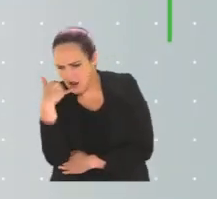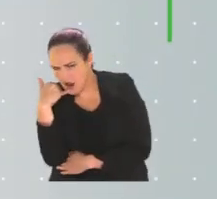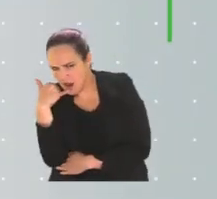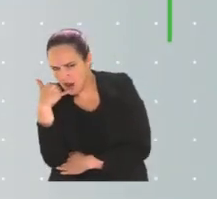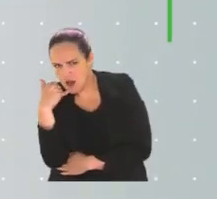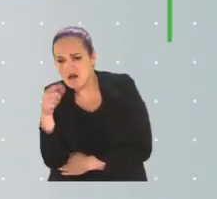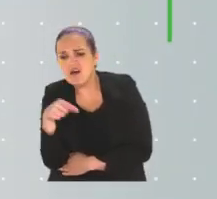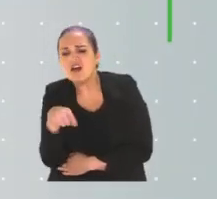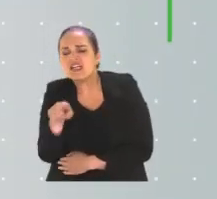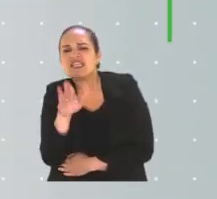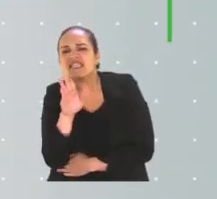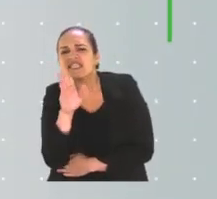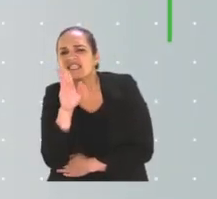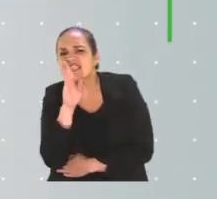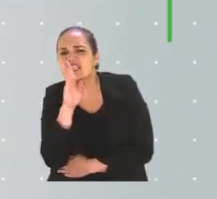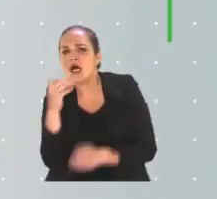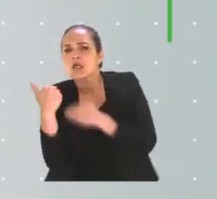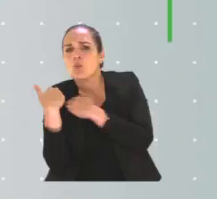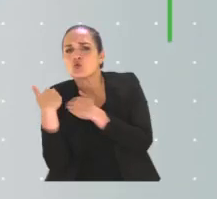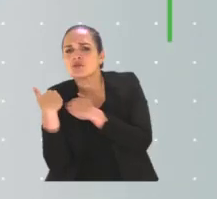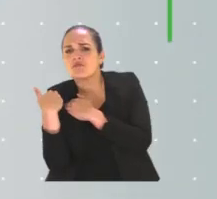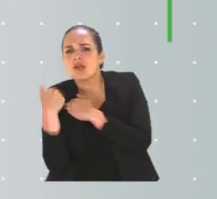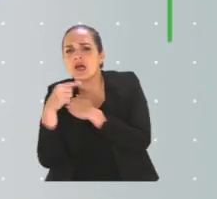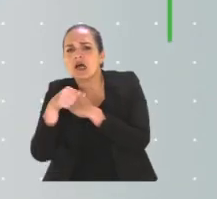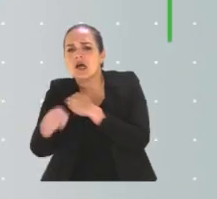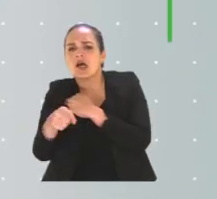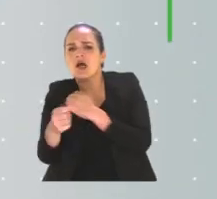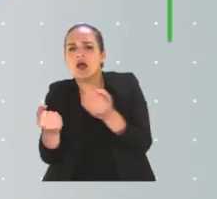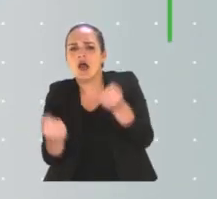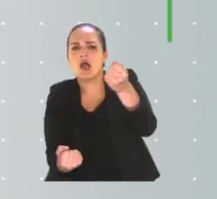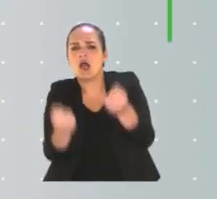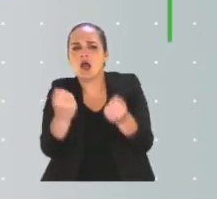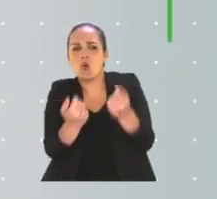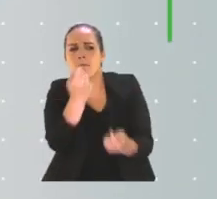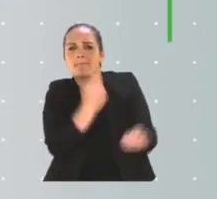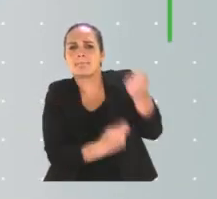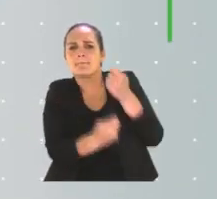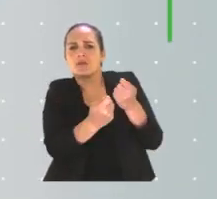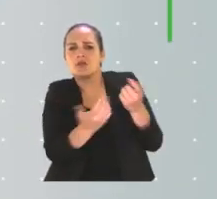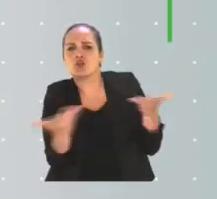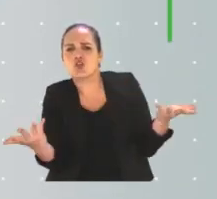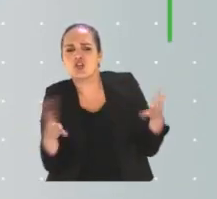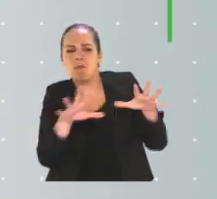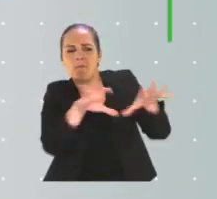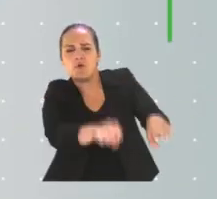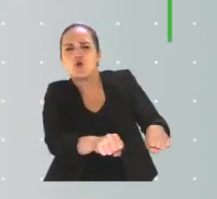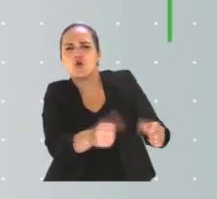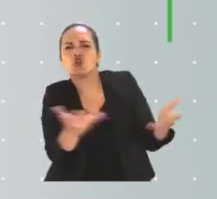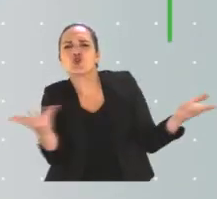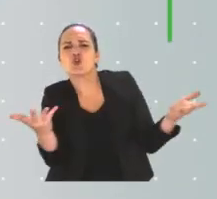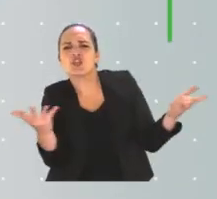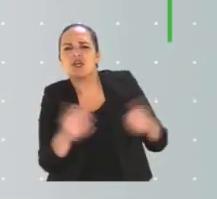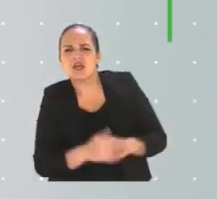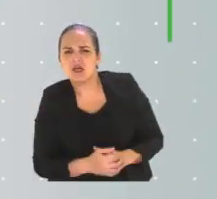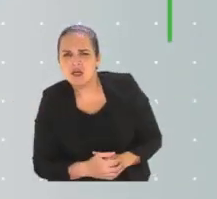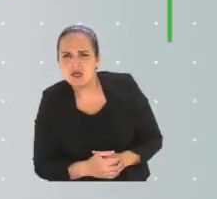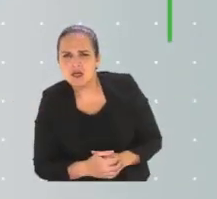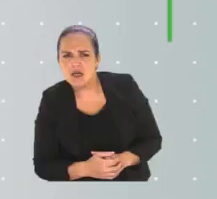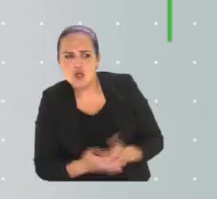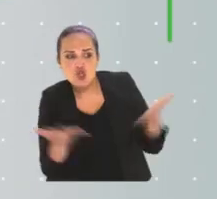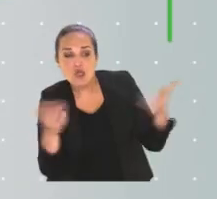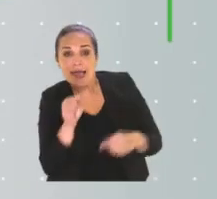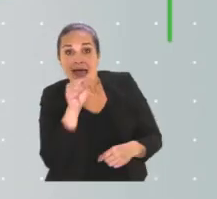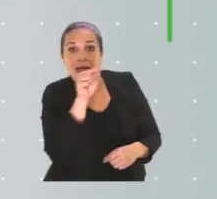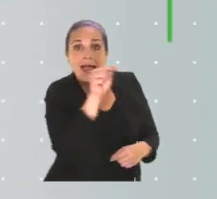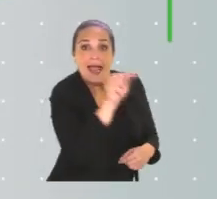¿Quién va a estar en la parte donde vamos a coger el man? ¿Para qué? Para que allá